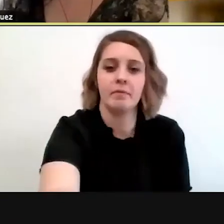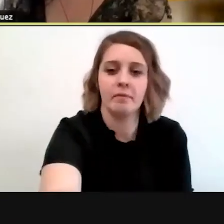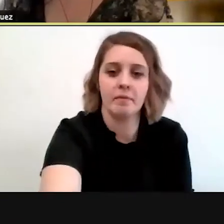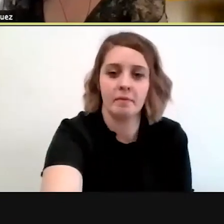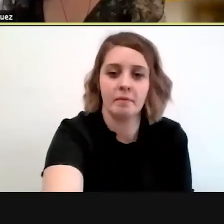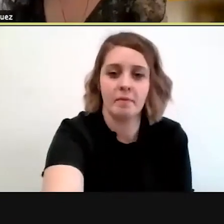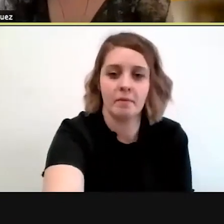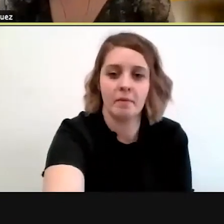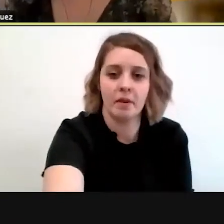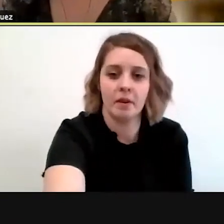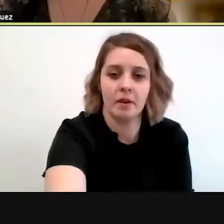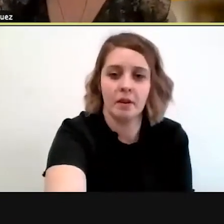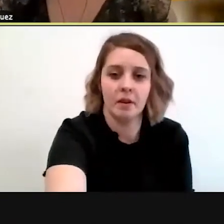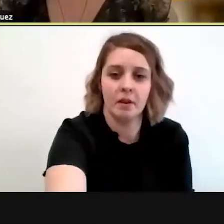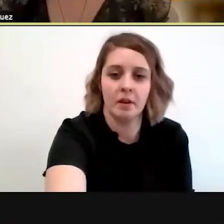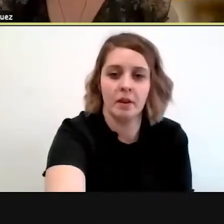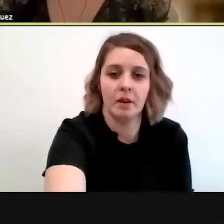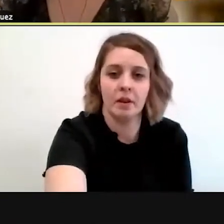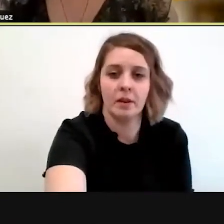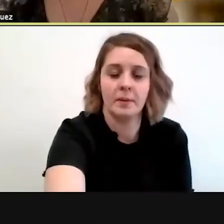Ok, Google, glucosa.